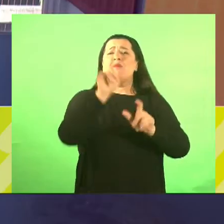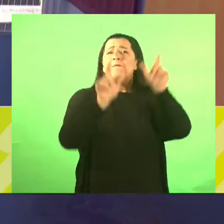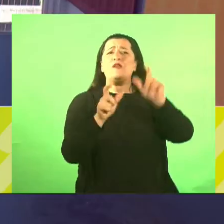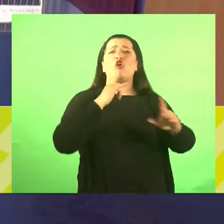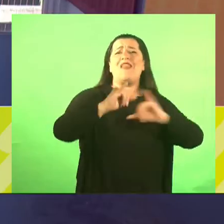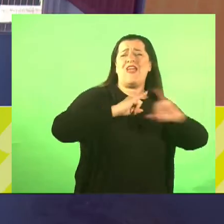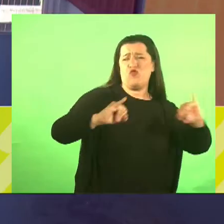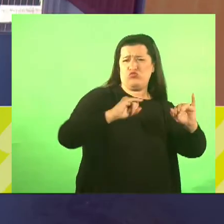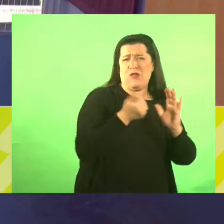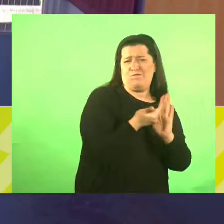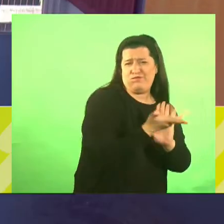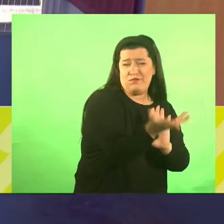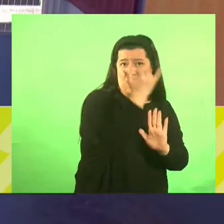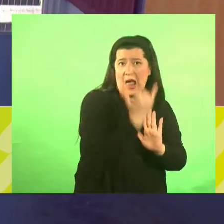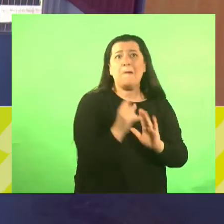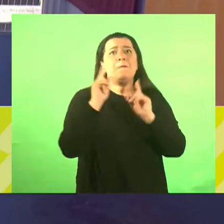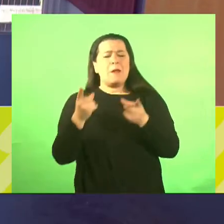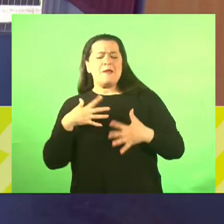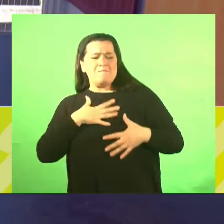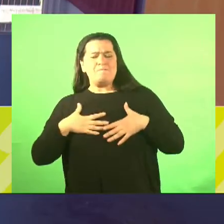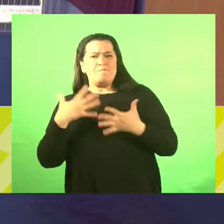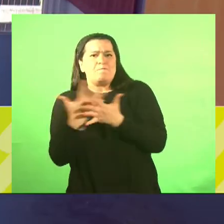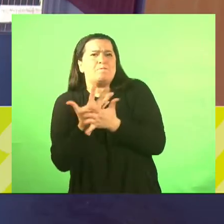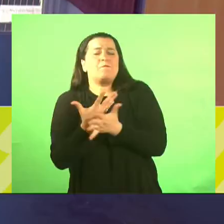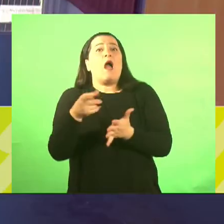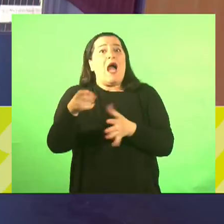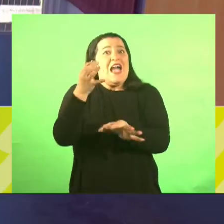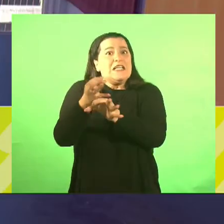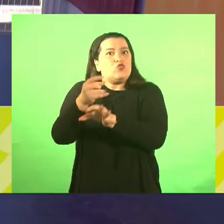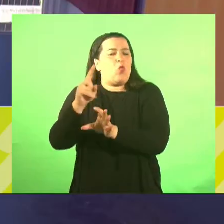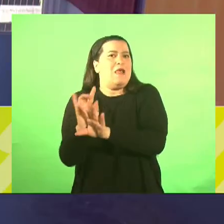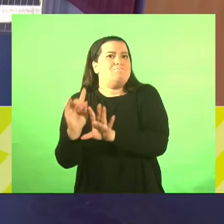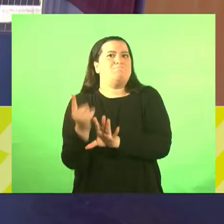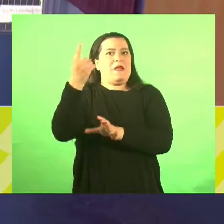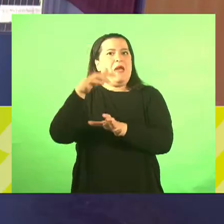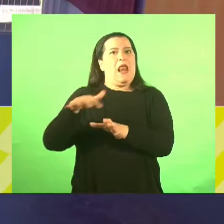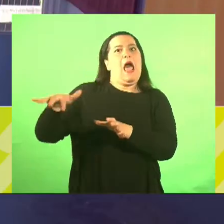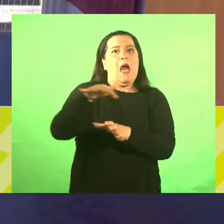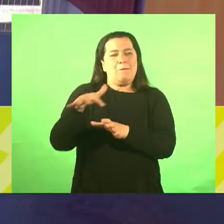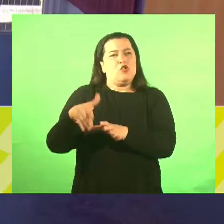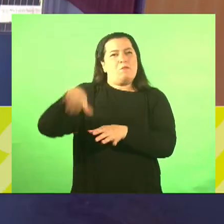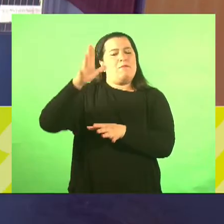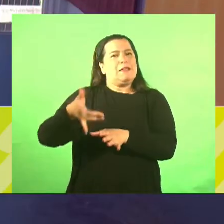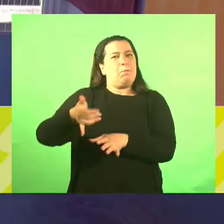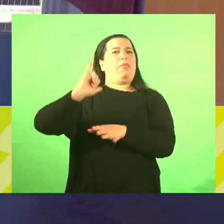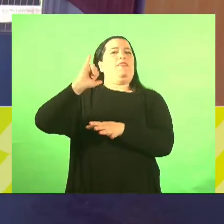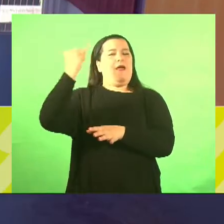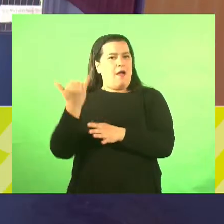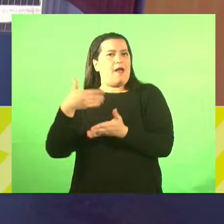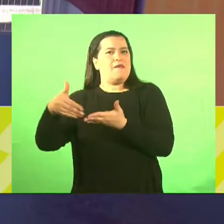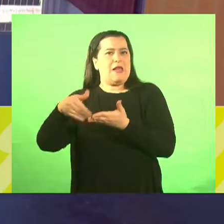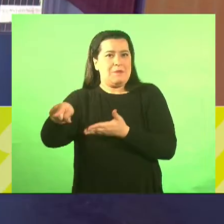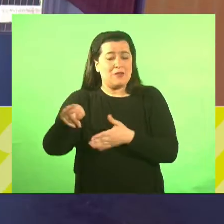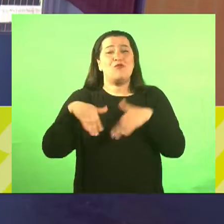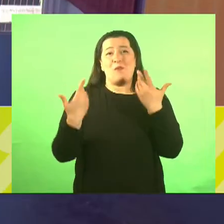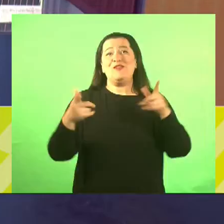tenemos un mapa que habla de la percepción de discriminación y la escuela es uno de los principales ámbitos, es el primer ámbito y por eso un poco